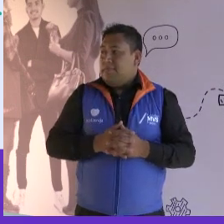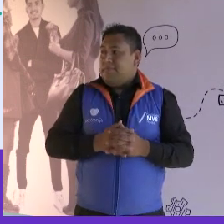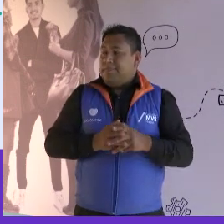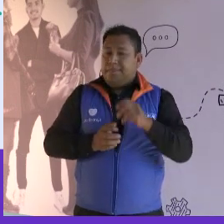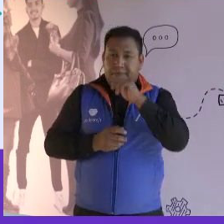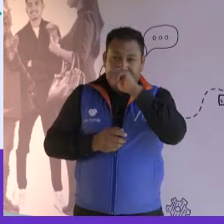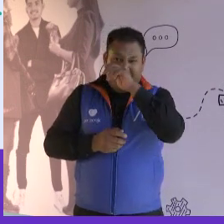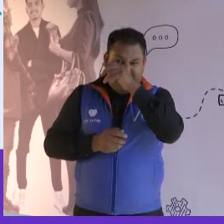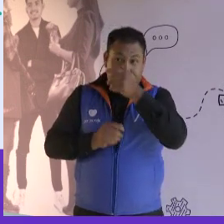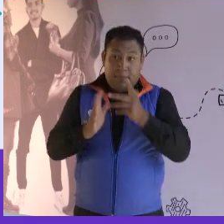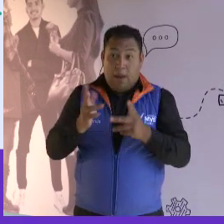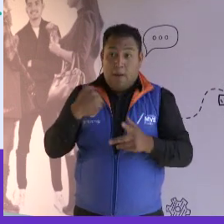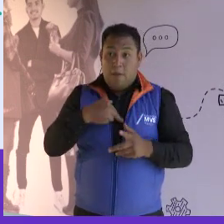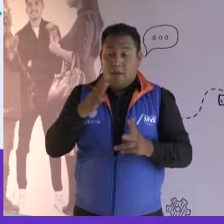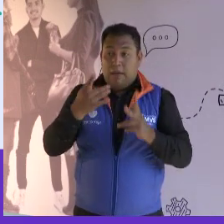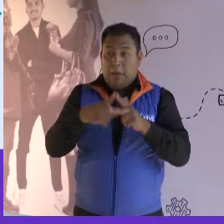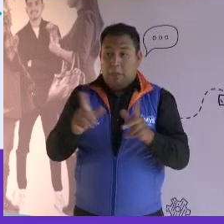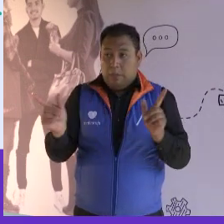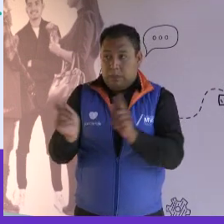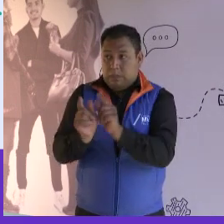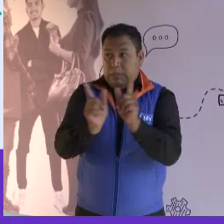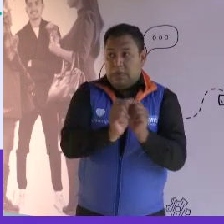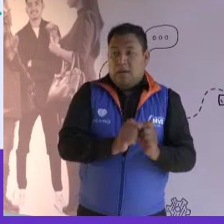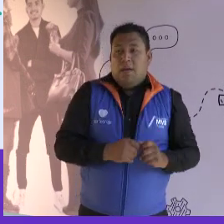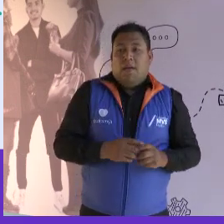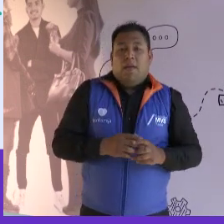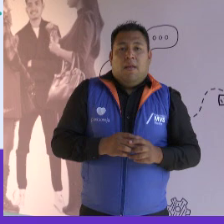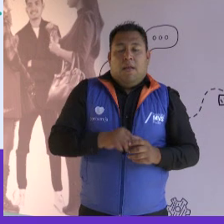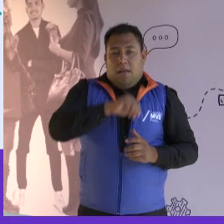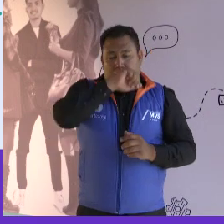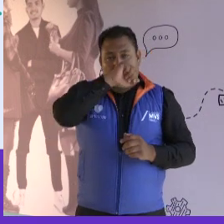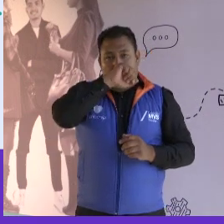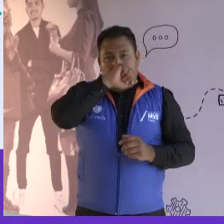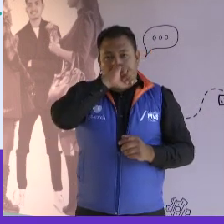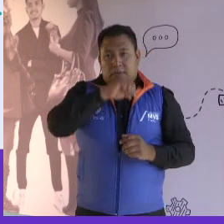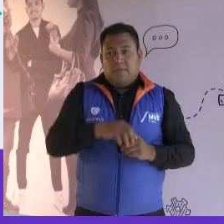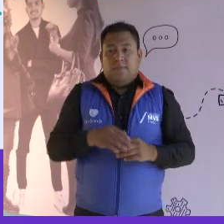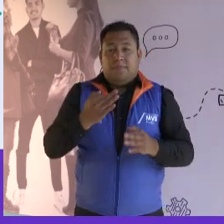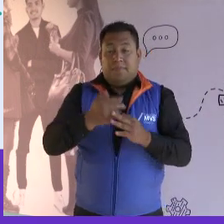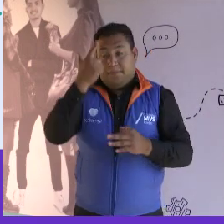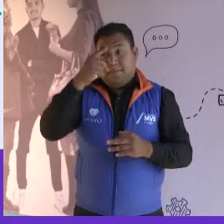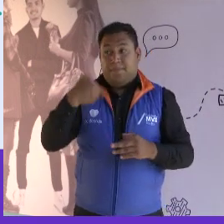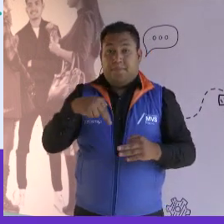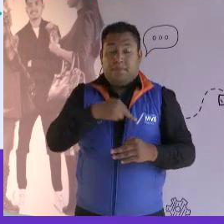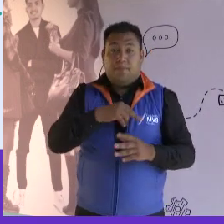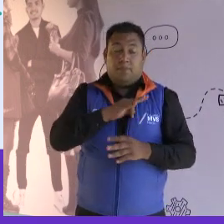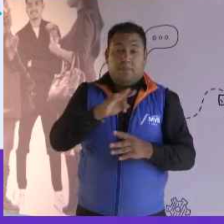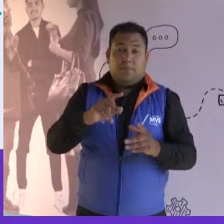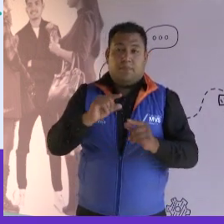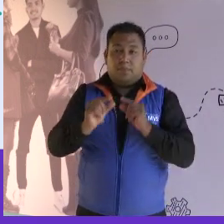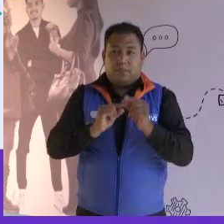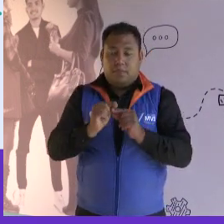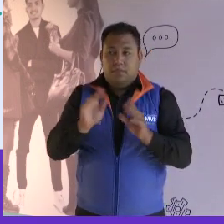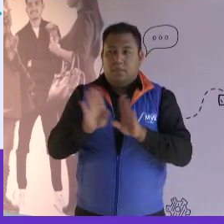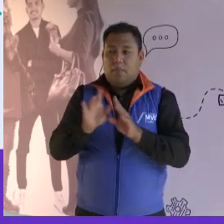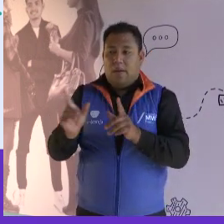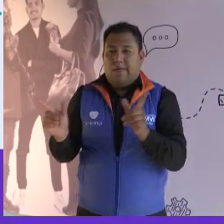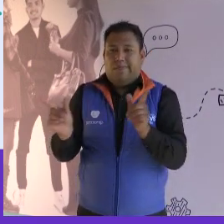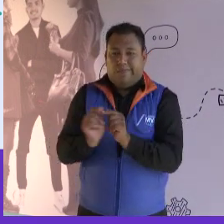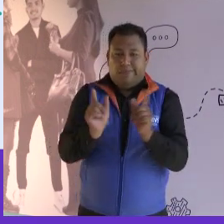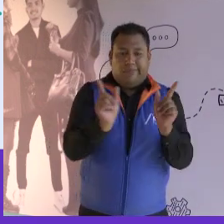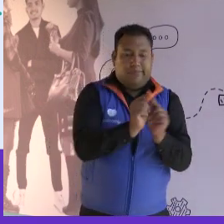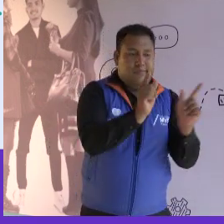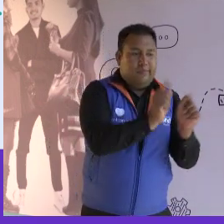¿Sí? ¿Empezamos el cierre? Bueno, para ir cerrando vamos a comentar algunos de